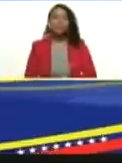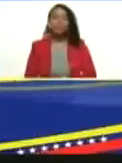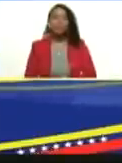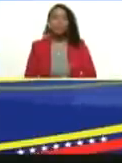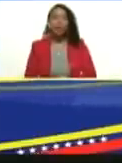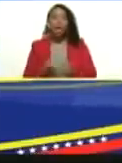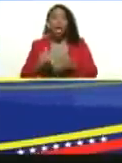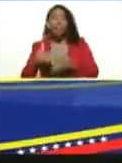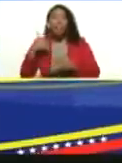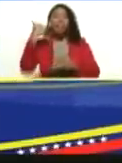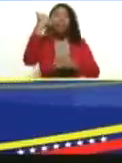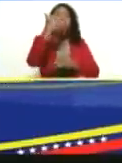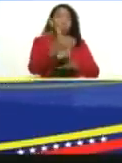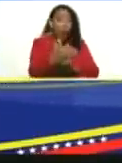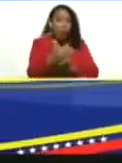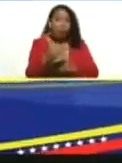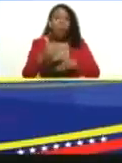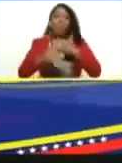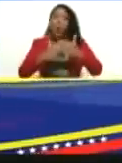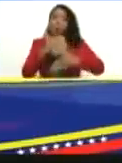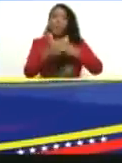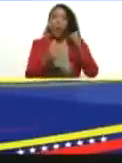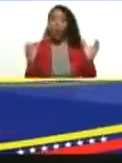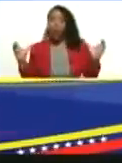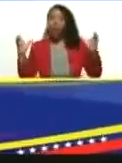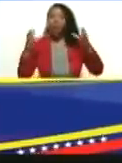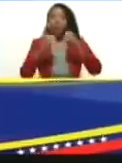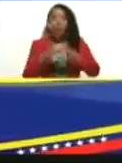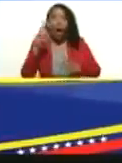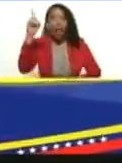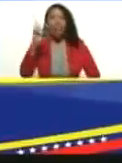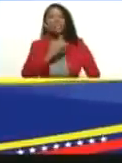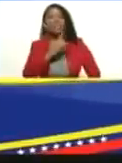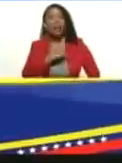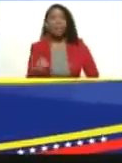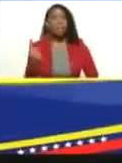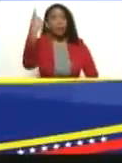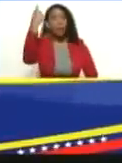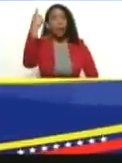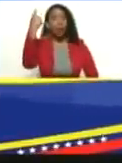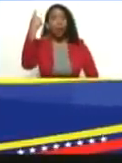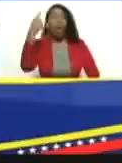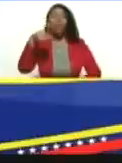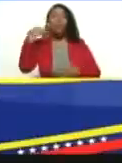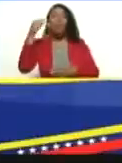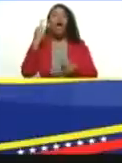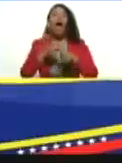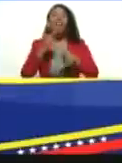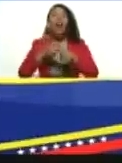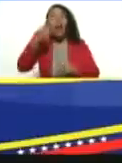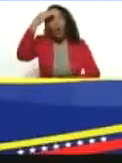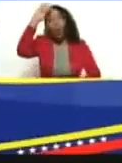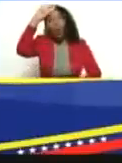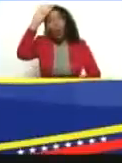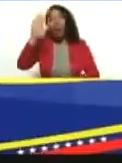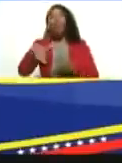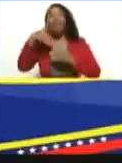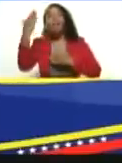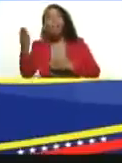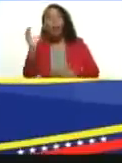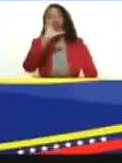luego vinieron las cumbres de Santiago de Chile de La Habana de Costa